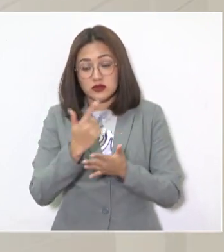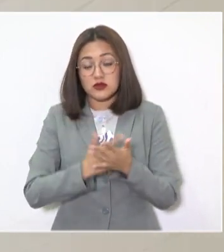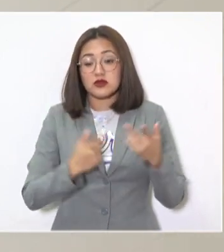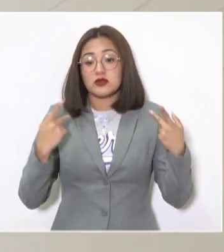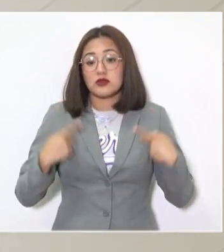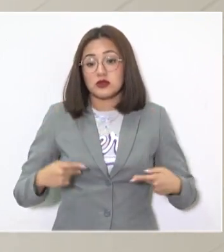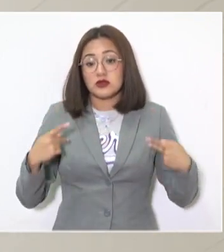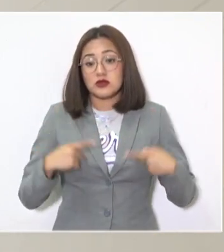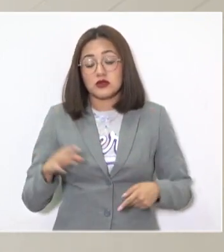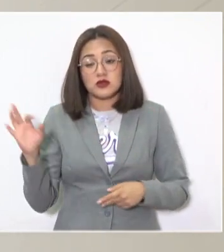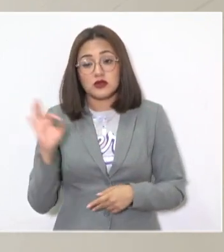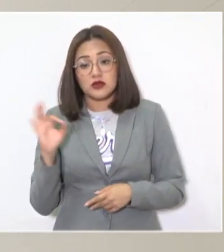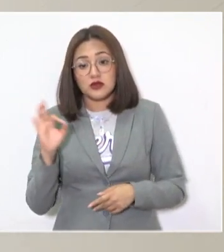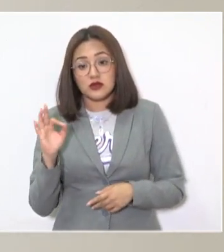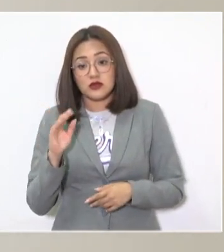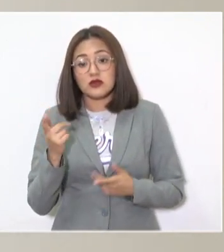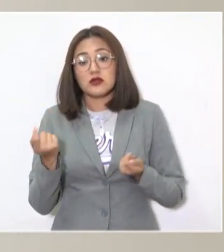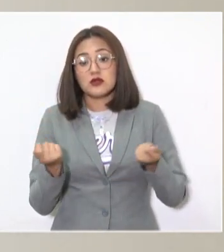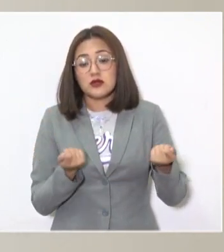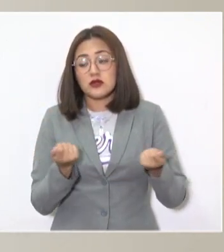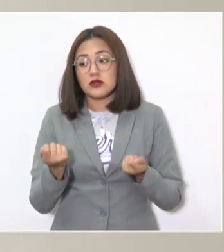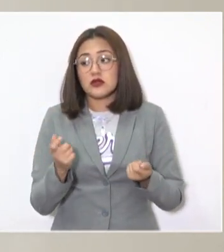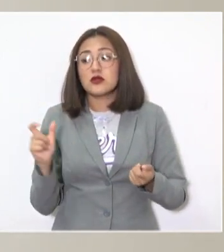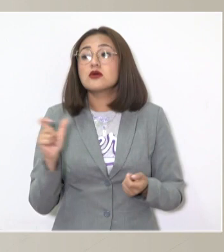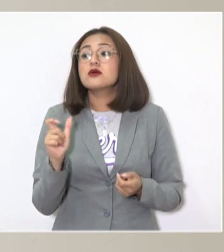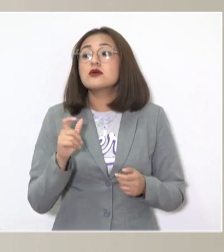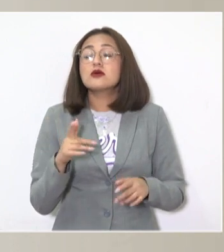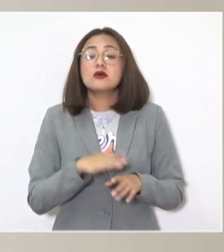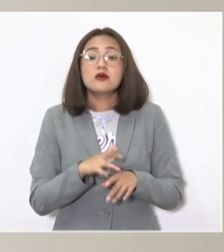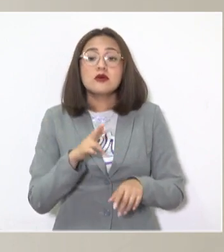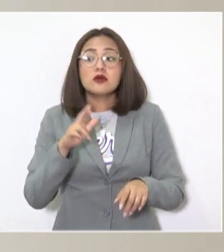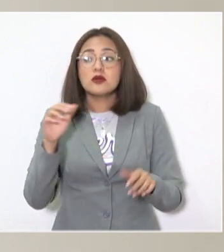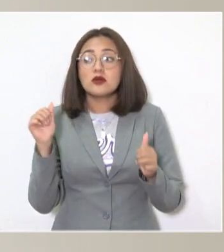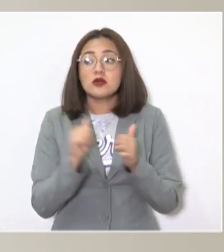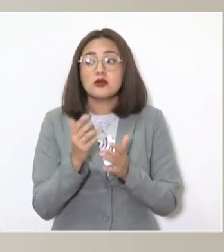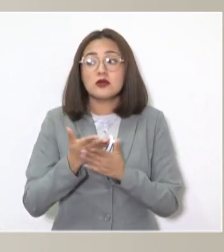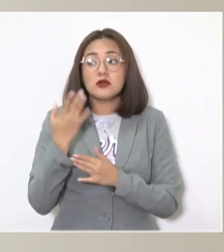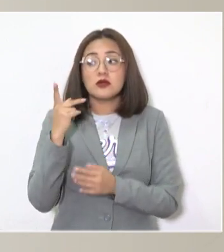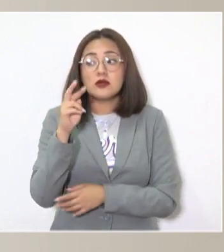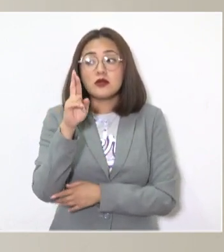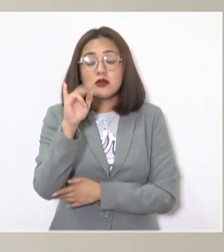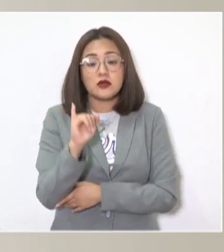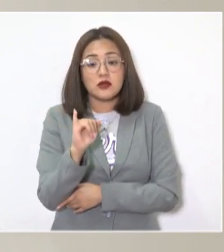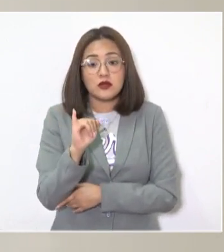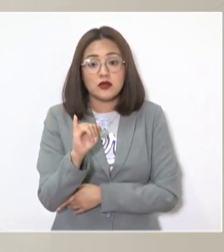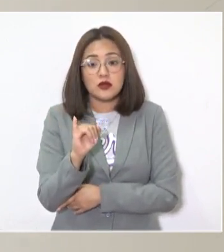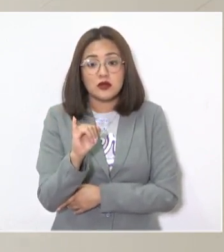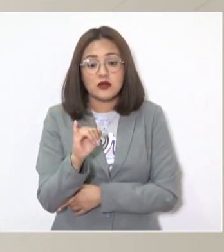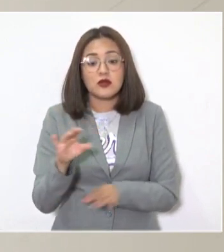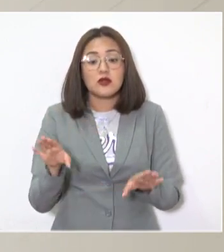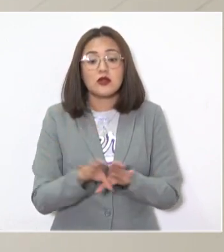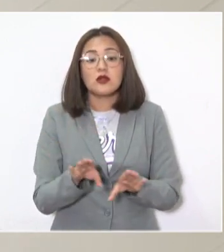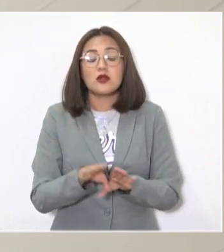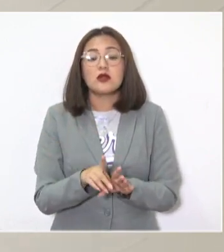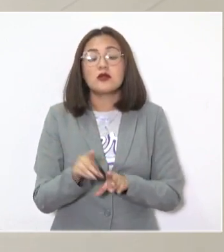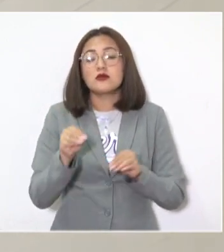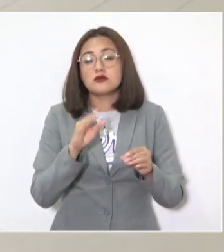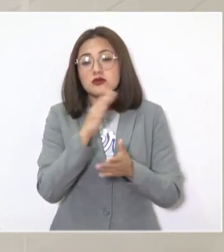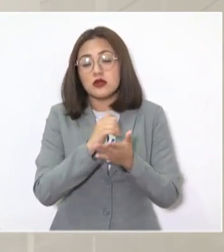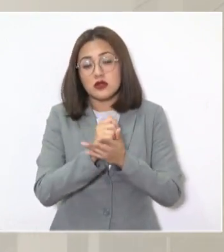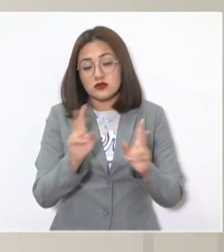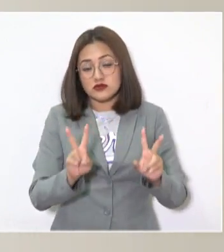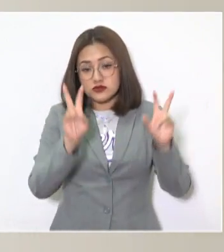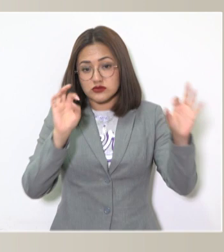operadores inmovilizadores, en su mayoría con pasado priista, que están infiltrados en Movimiento Ciudadano, con